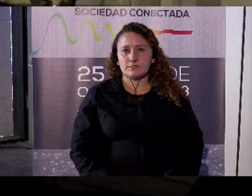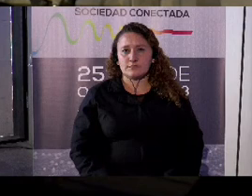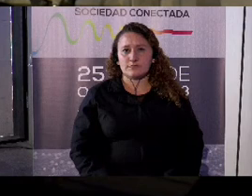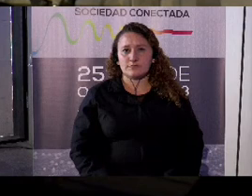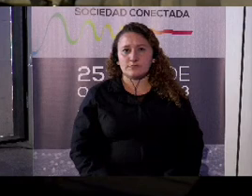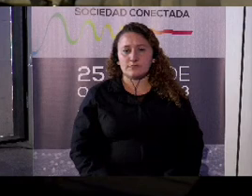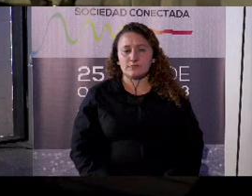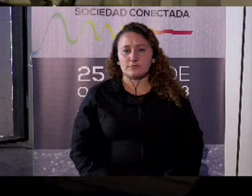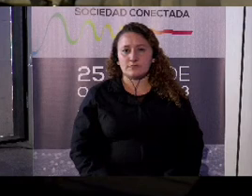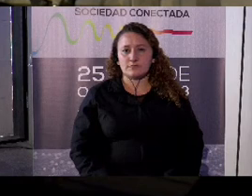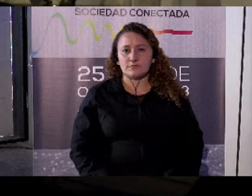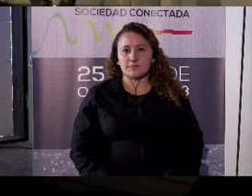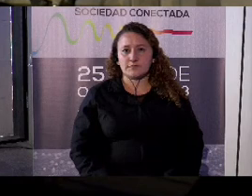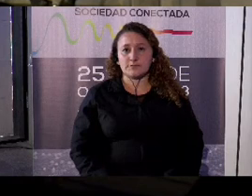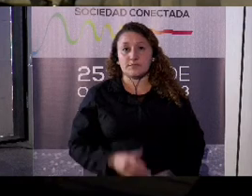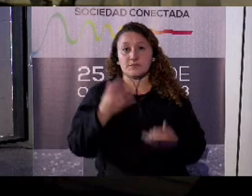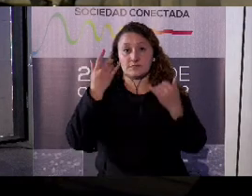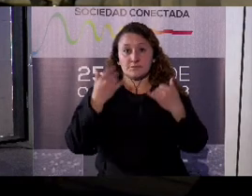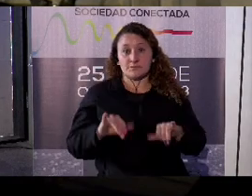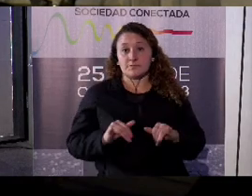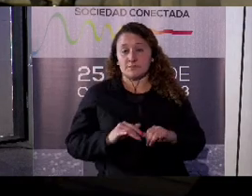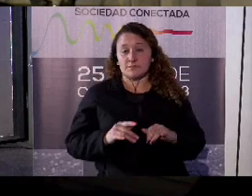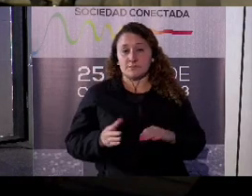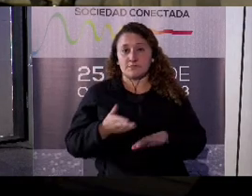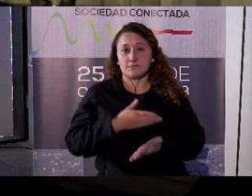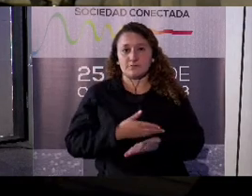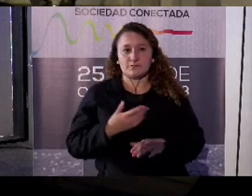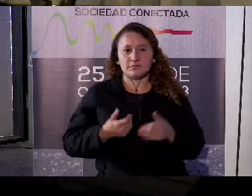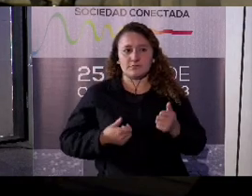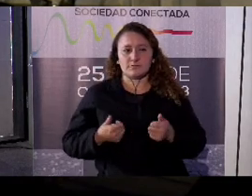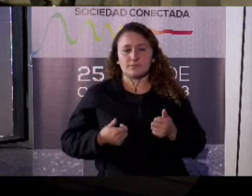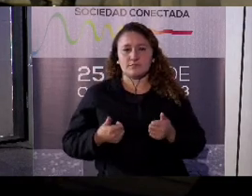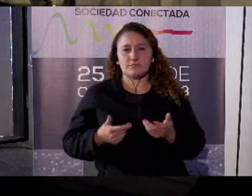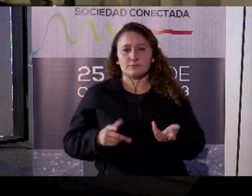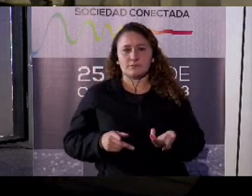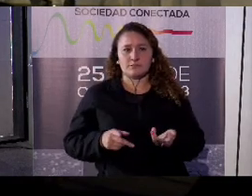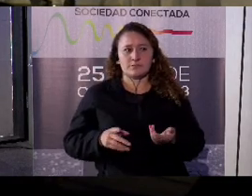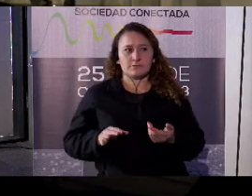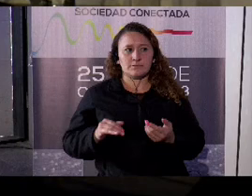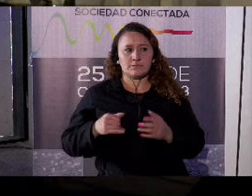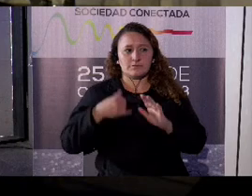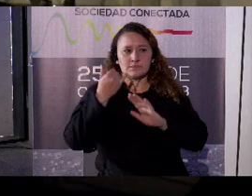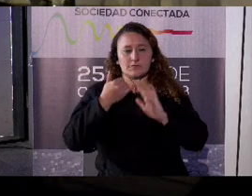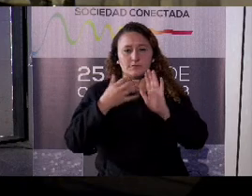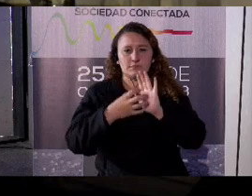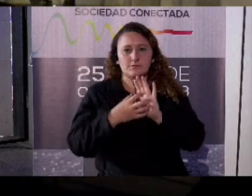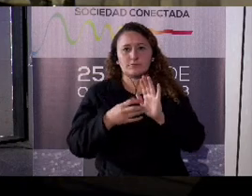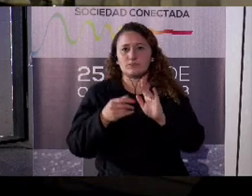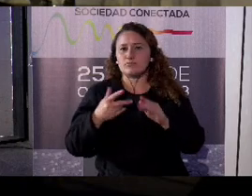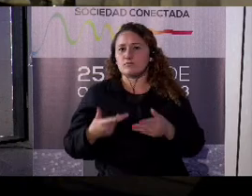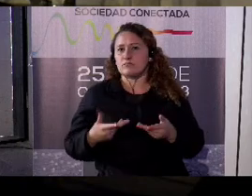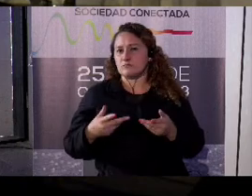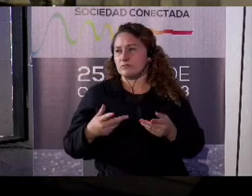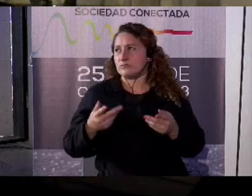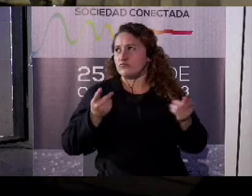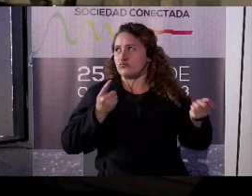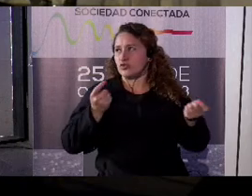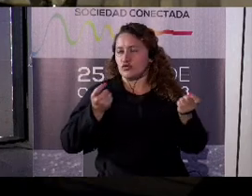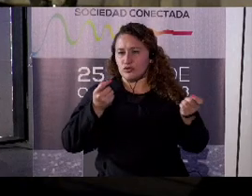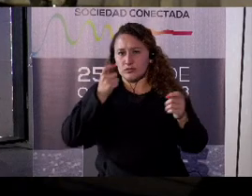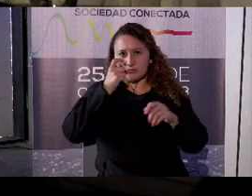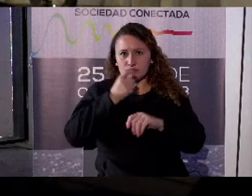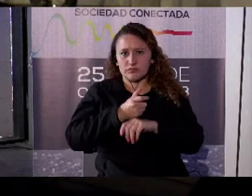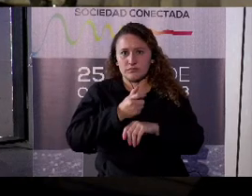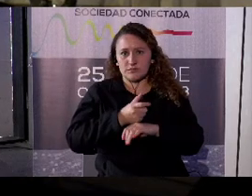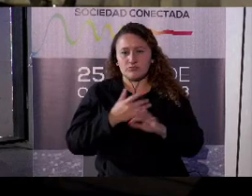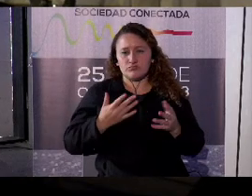discapacidades y para terminar las Smart Cities las la imagen para controlarlas o para monitorear el estado de las